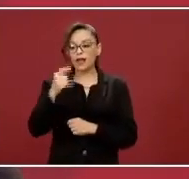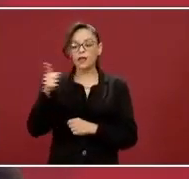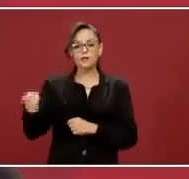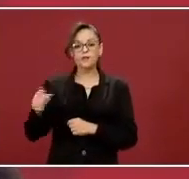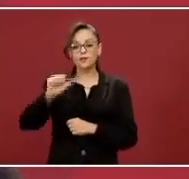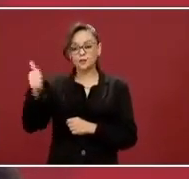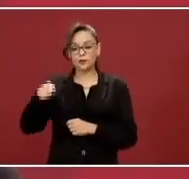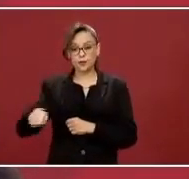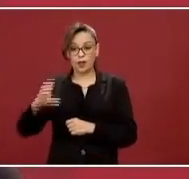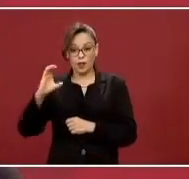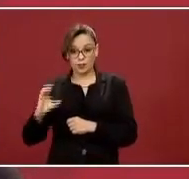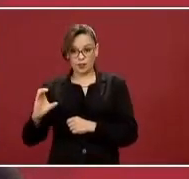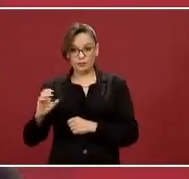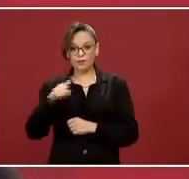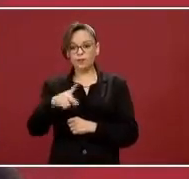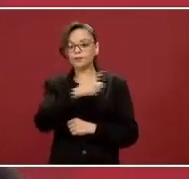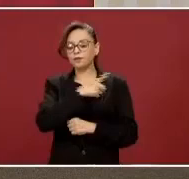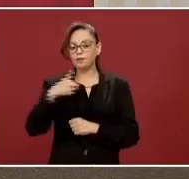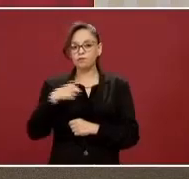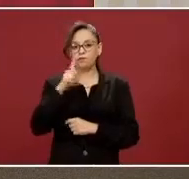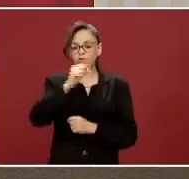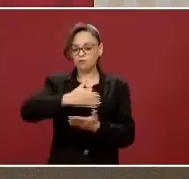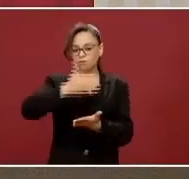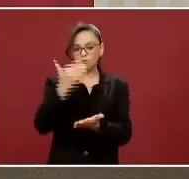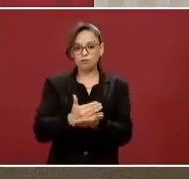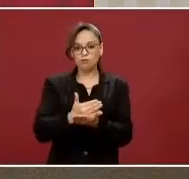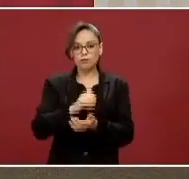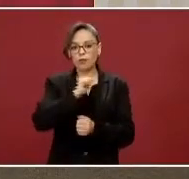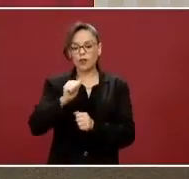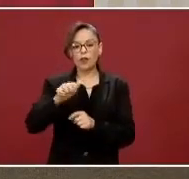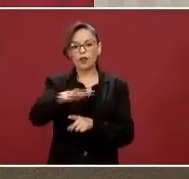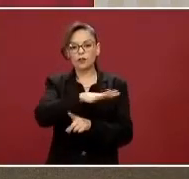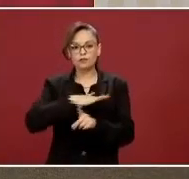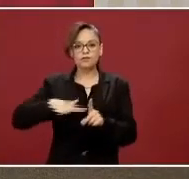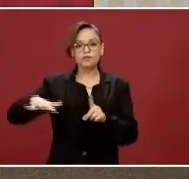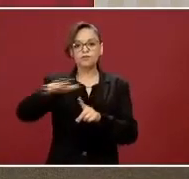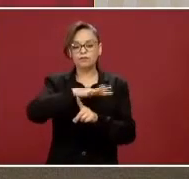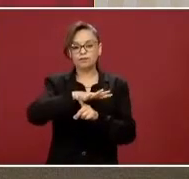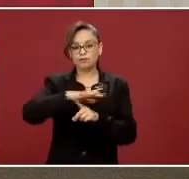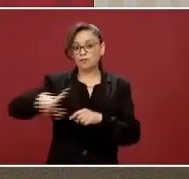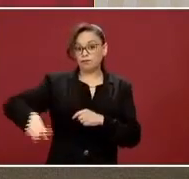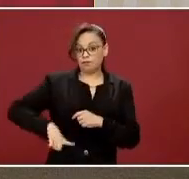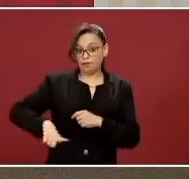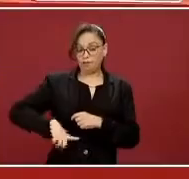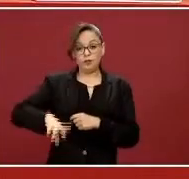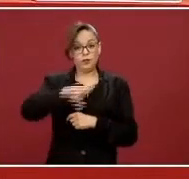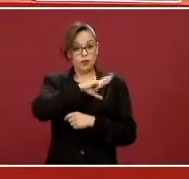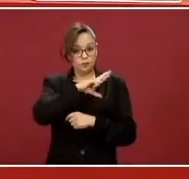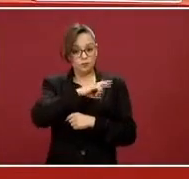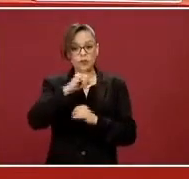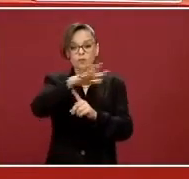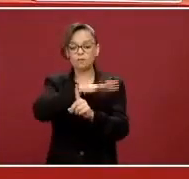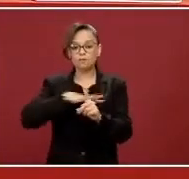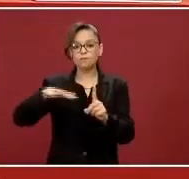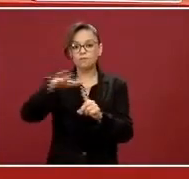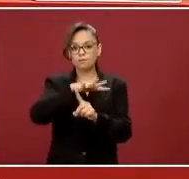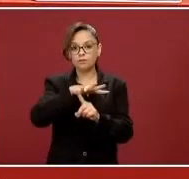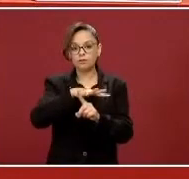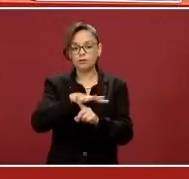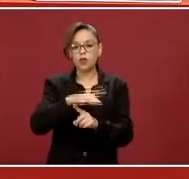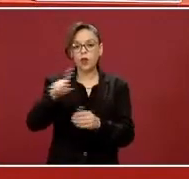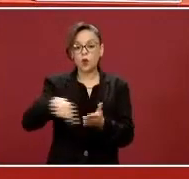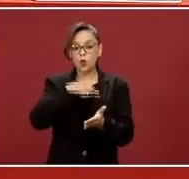suspender temporalmente las actividades de los sectores público, social y privados que involucren la concentración